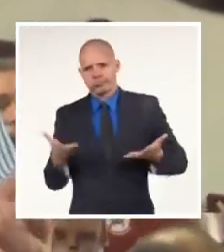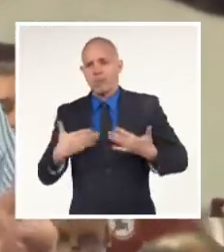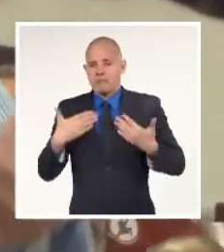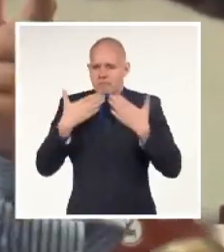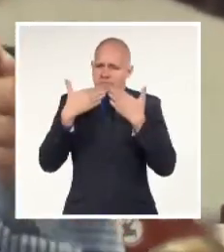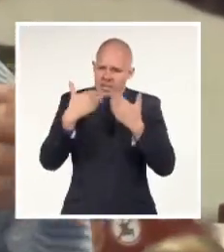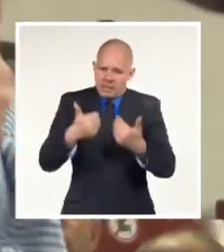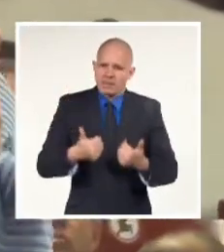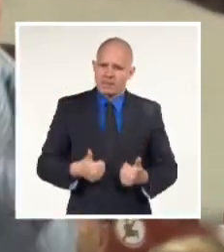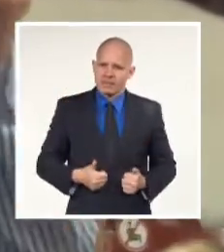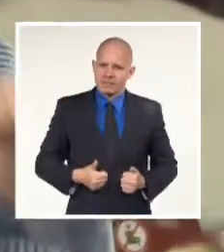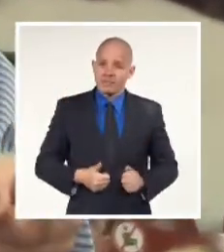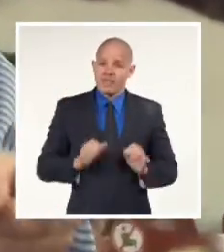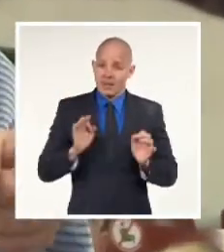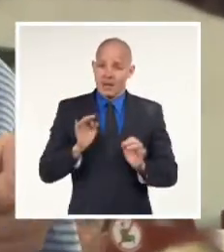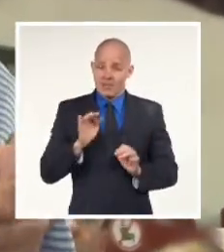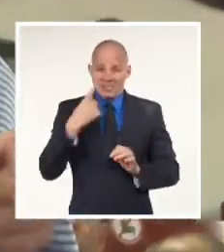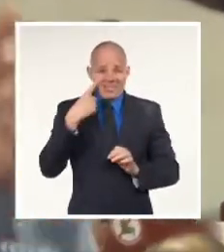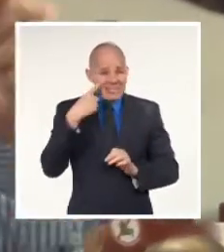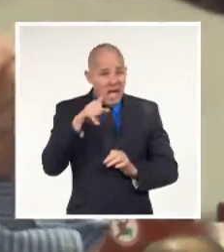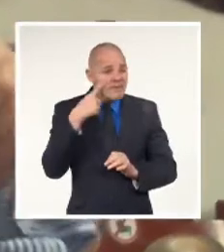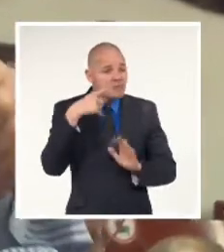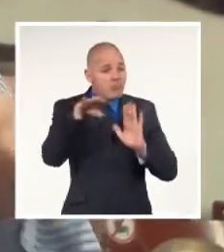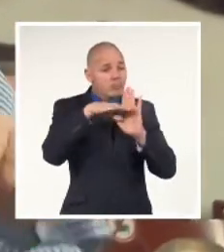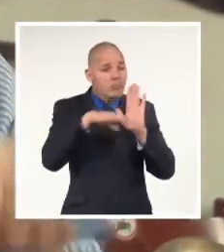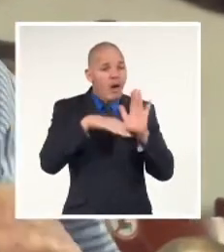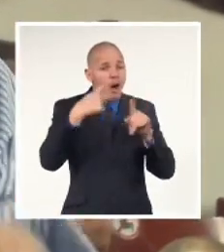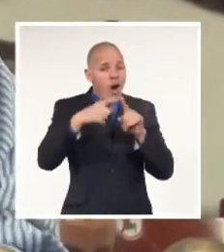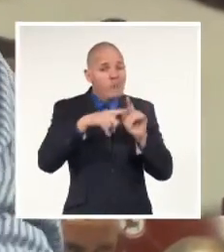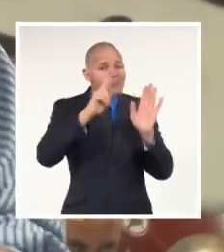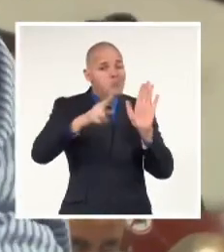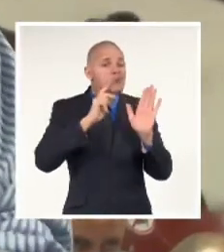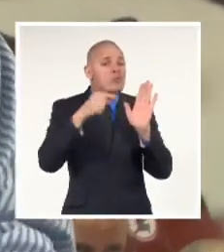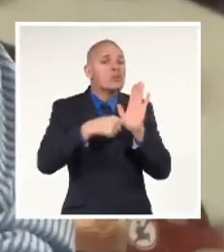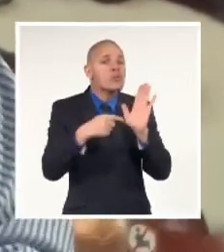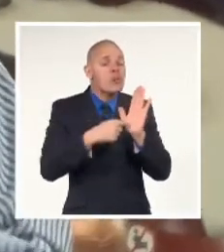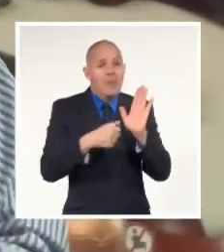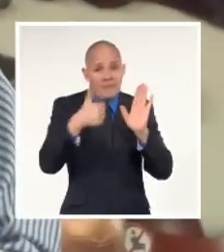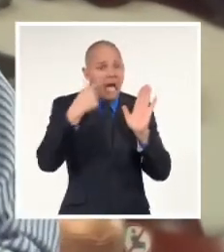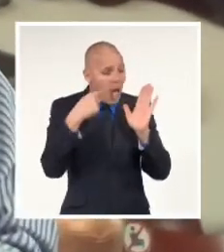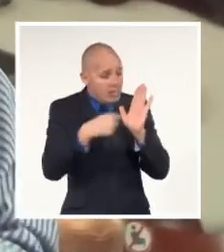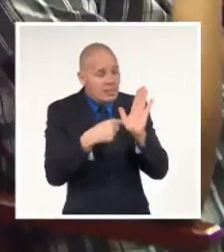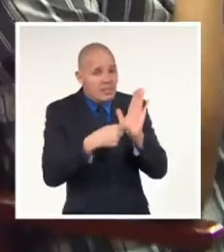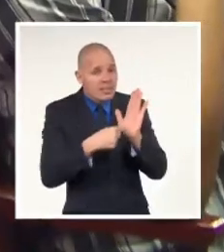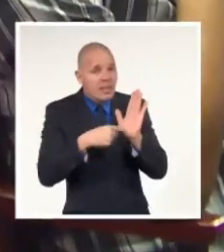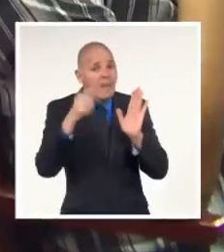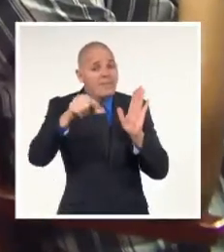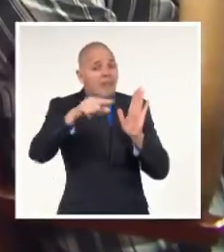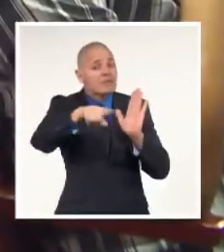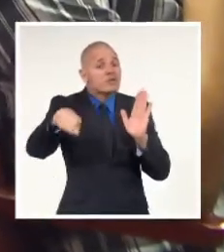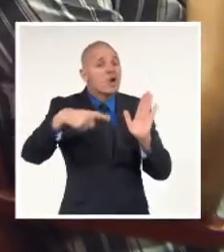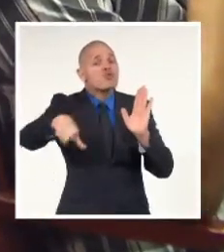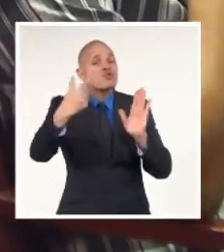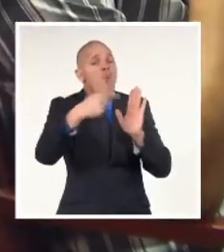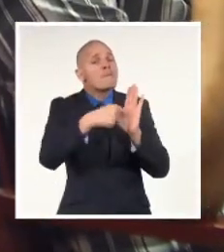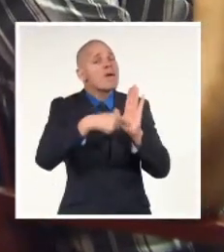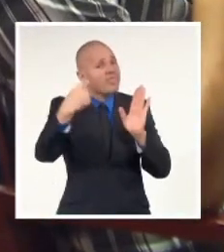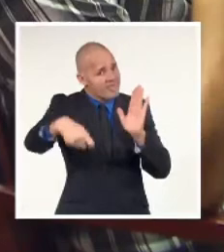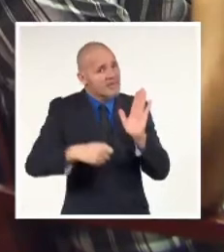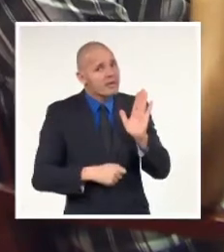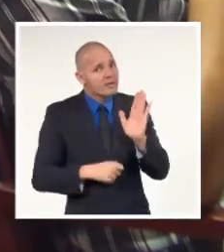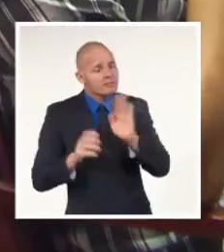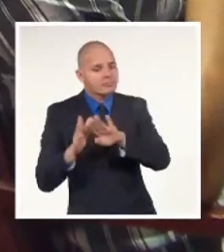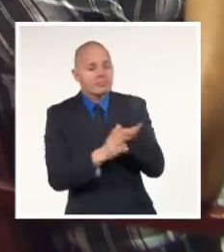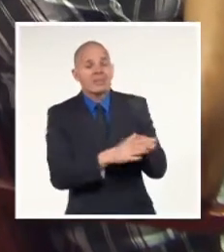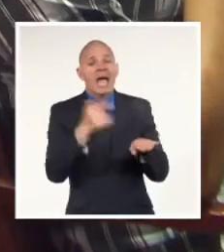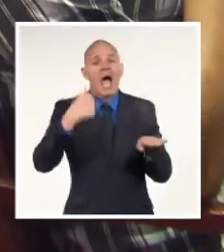hablando, las medidas dicen el qué, pero el cómo lo tiene que poner. El aumento de la producción de alimentos,